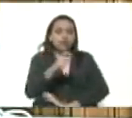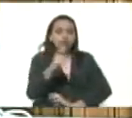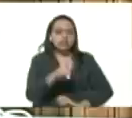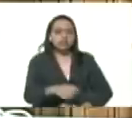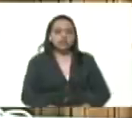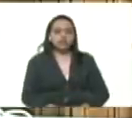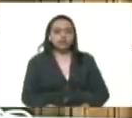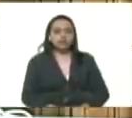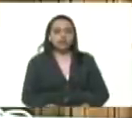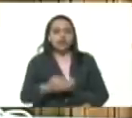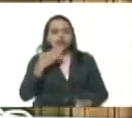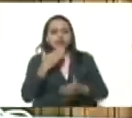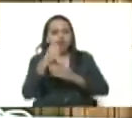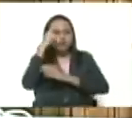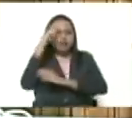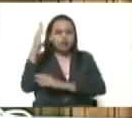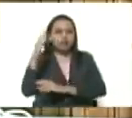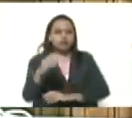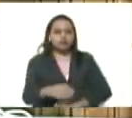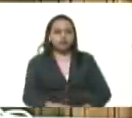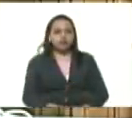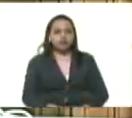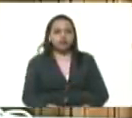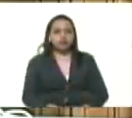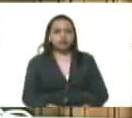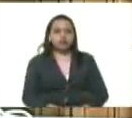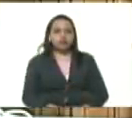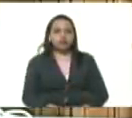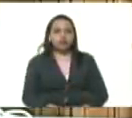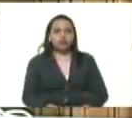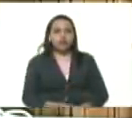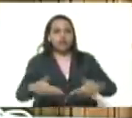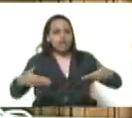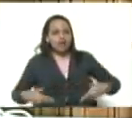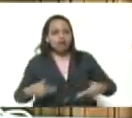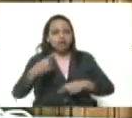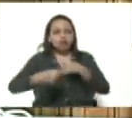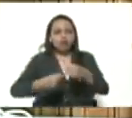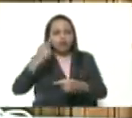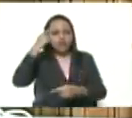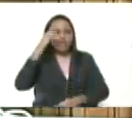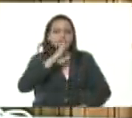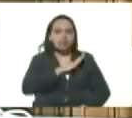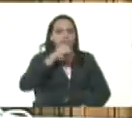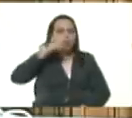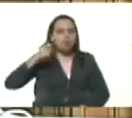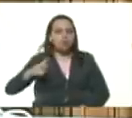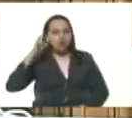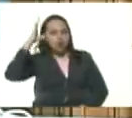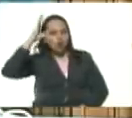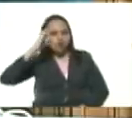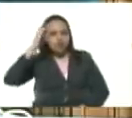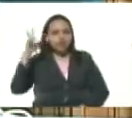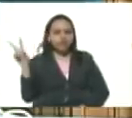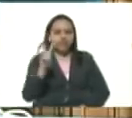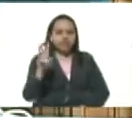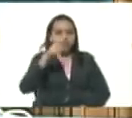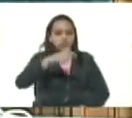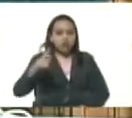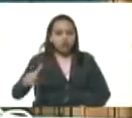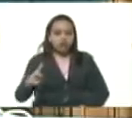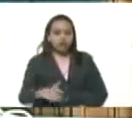necesiten. Gracias a Dios y al esfuerzo diario tenemos un pueblo consciente. Venezolanos,